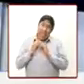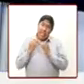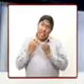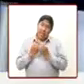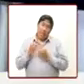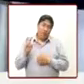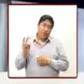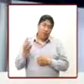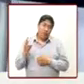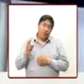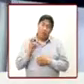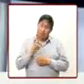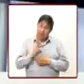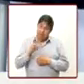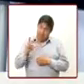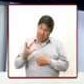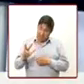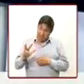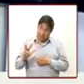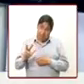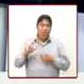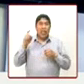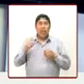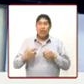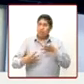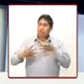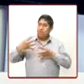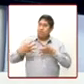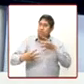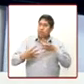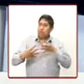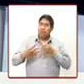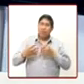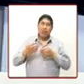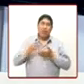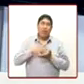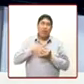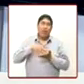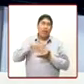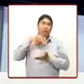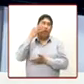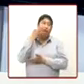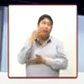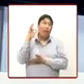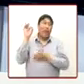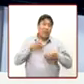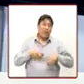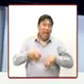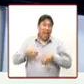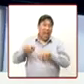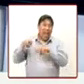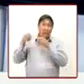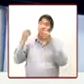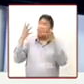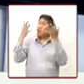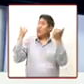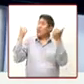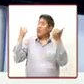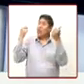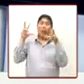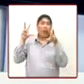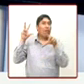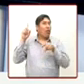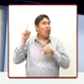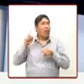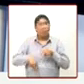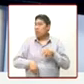sub-23 que tenía que participar en el torneo de esperanzas en Toulouse, en Francia, un torneo de mucho renombre, no va a asistir